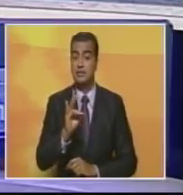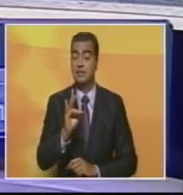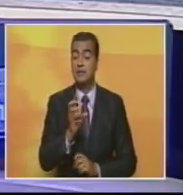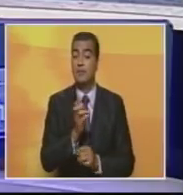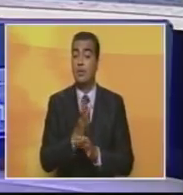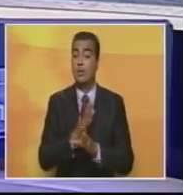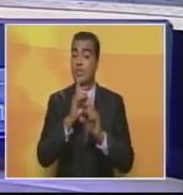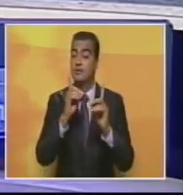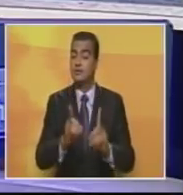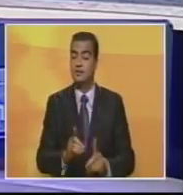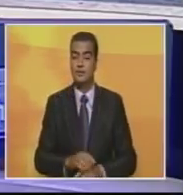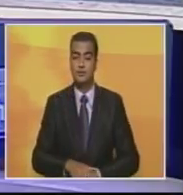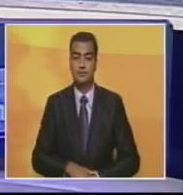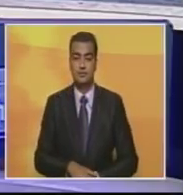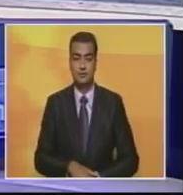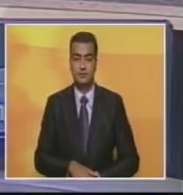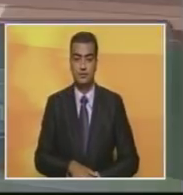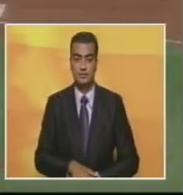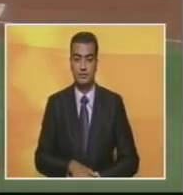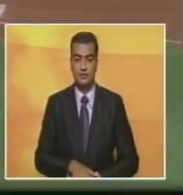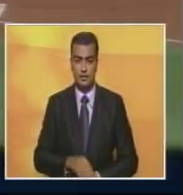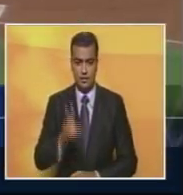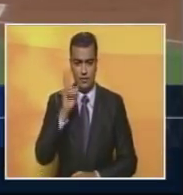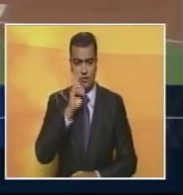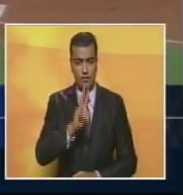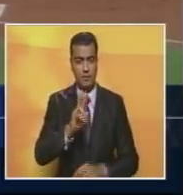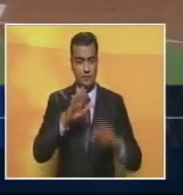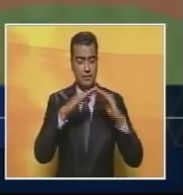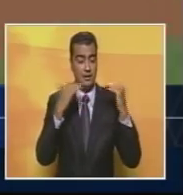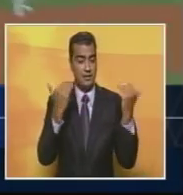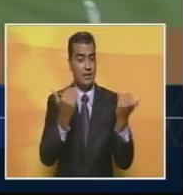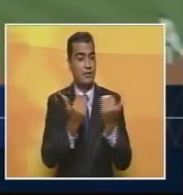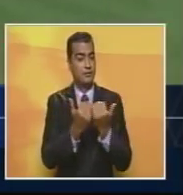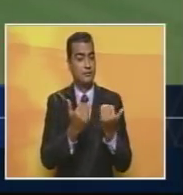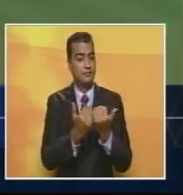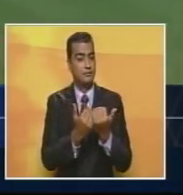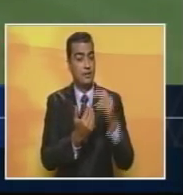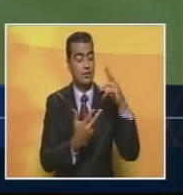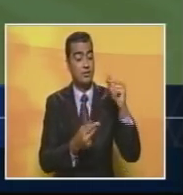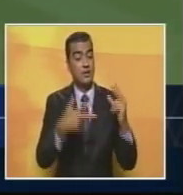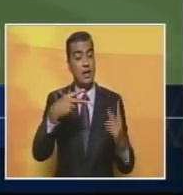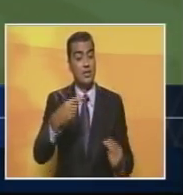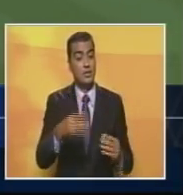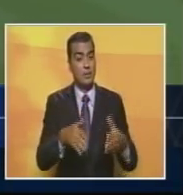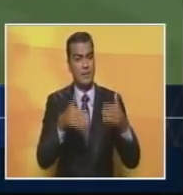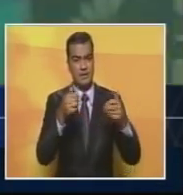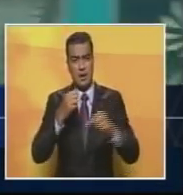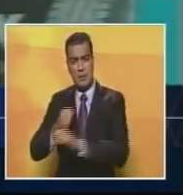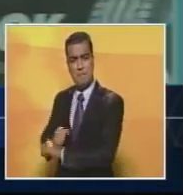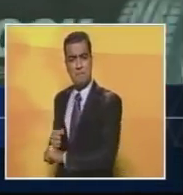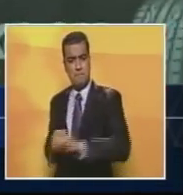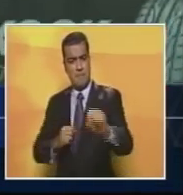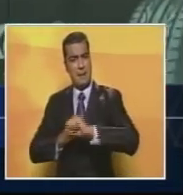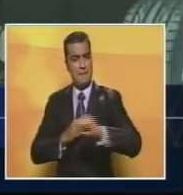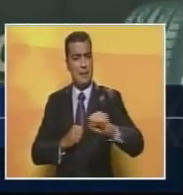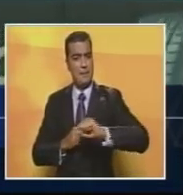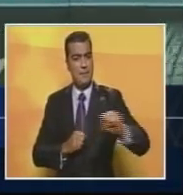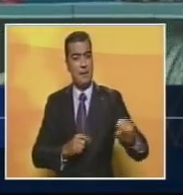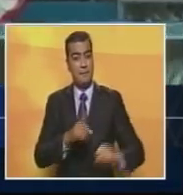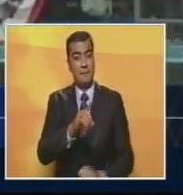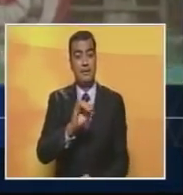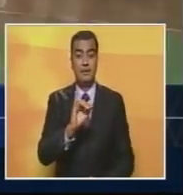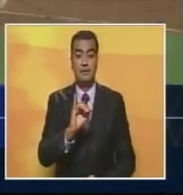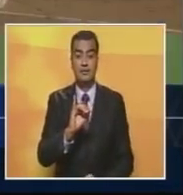y decisivo compromiso. Nos vamos al Dodger Stadium, donde los Astros picaron adelante en la parte alta del primer